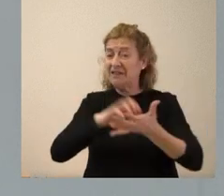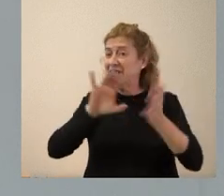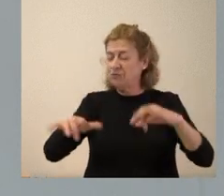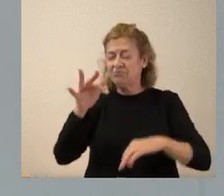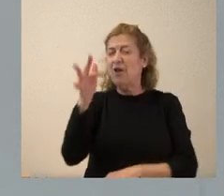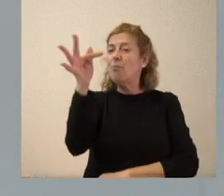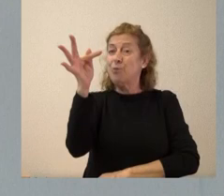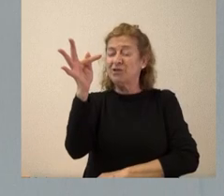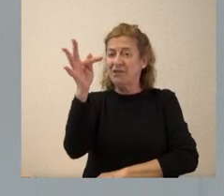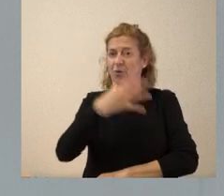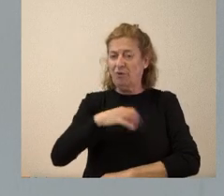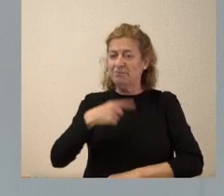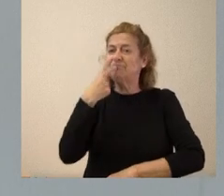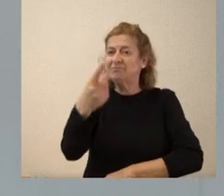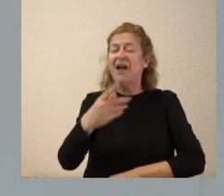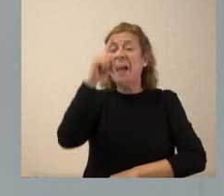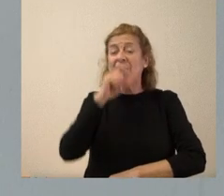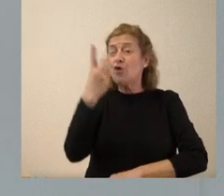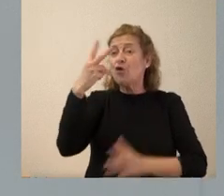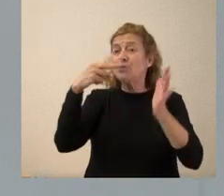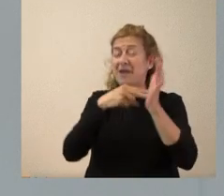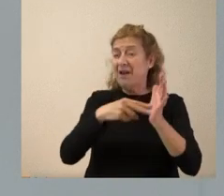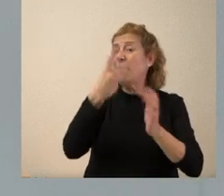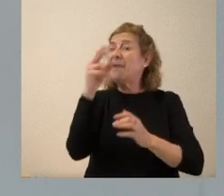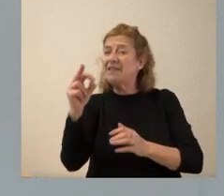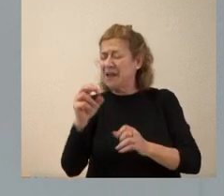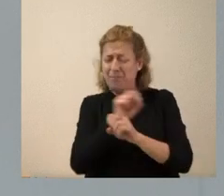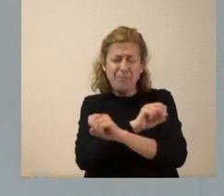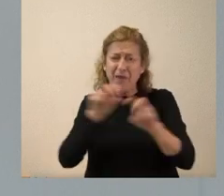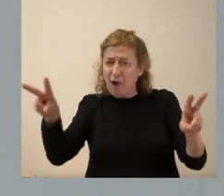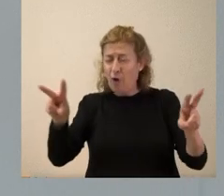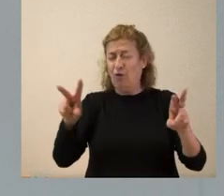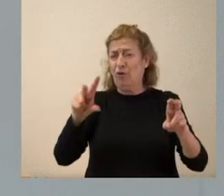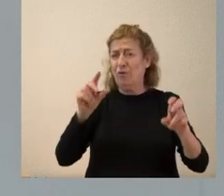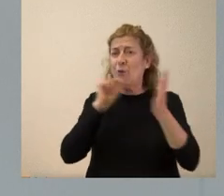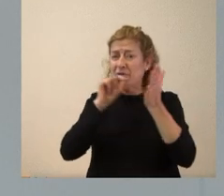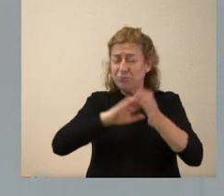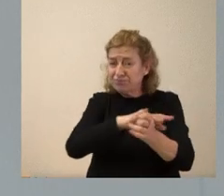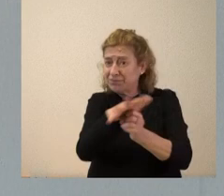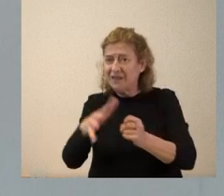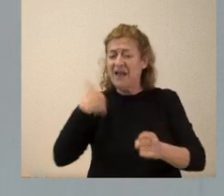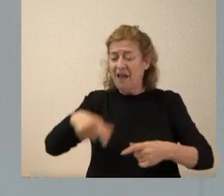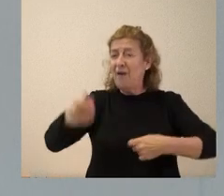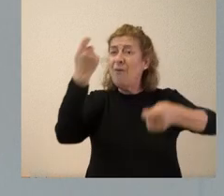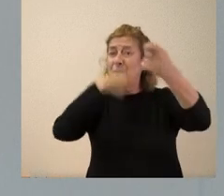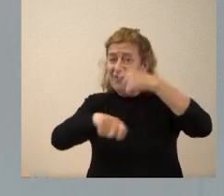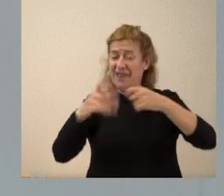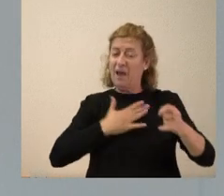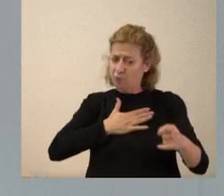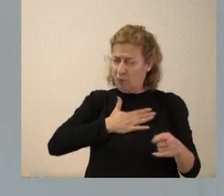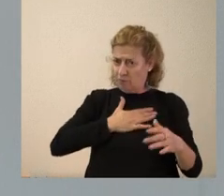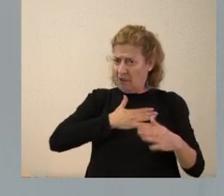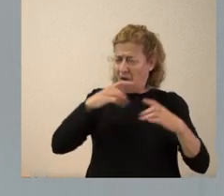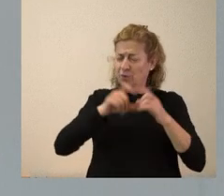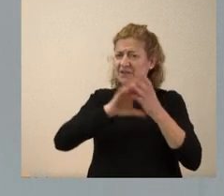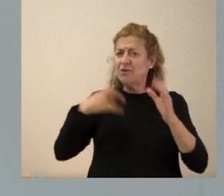poner de manifiesto el año 2020 en el peor momento de la pandemia se vendieron en Castilla y león de titularidad de la junta de Castilla y